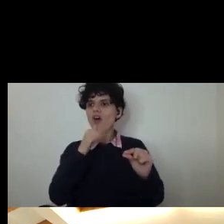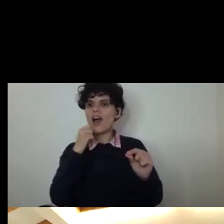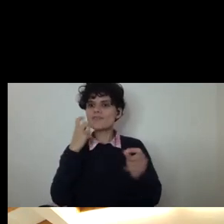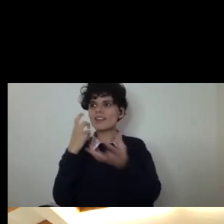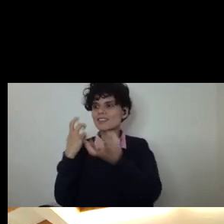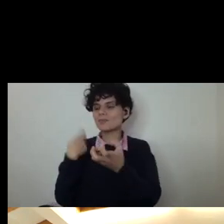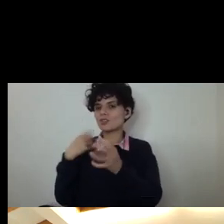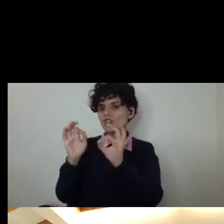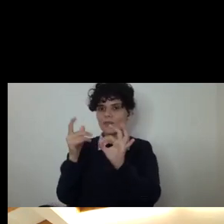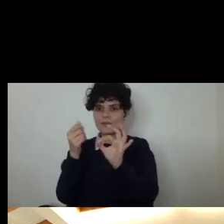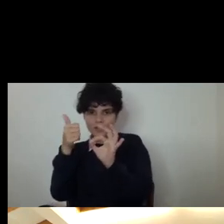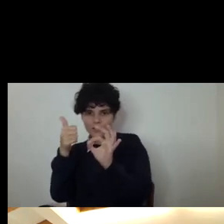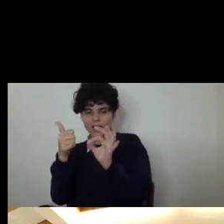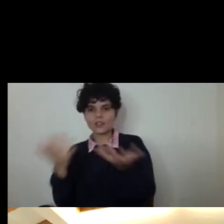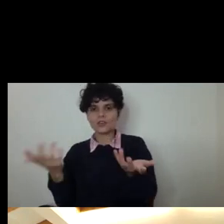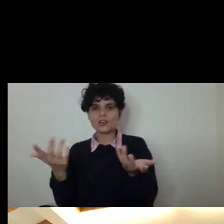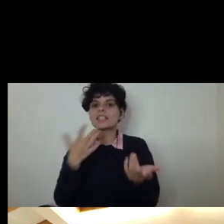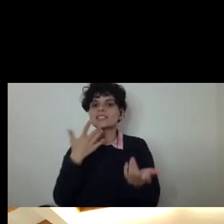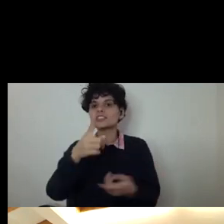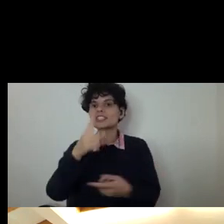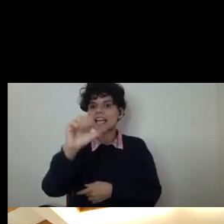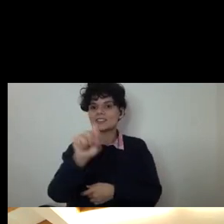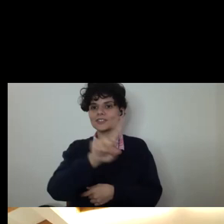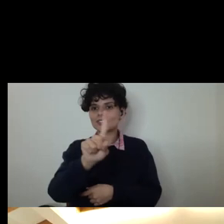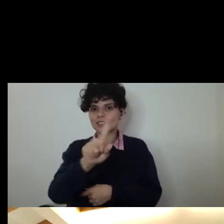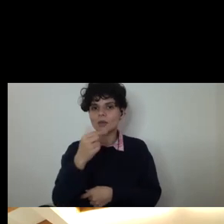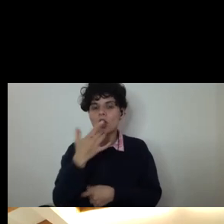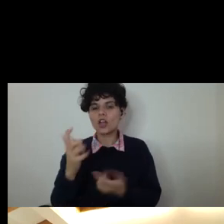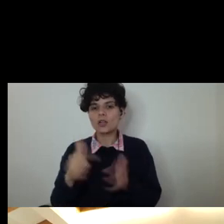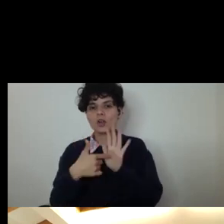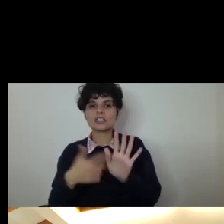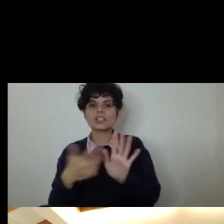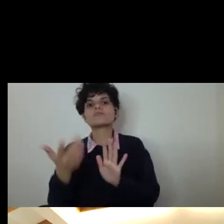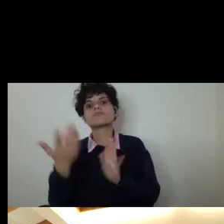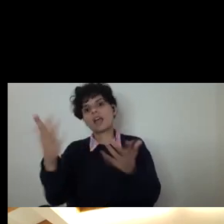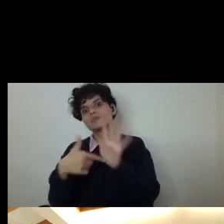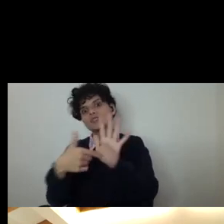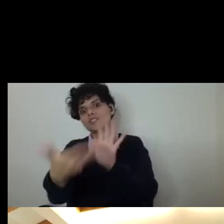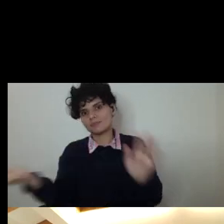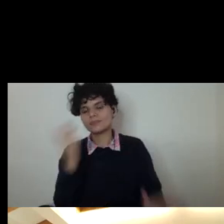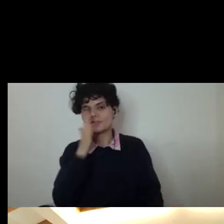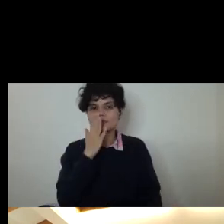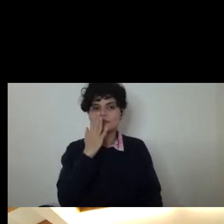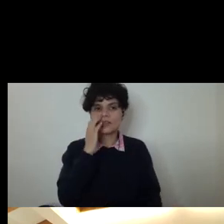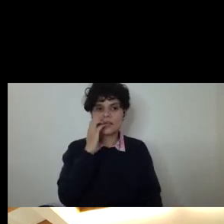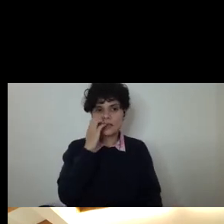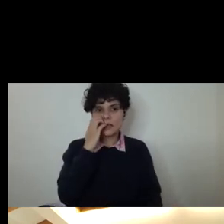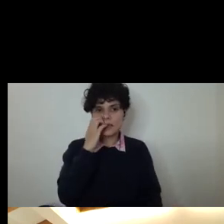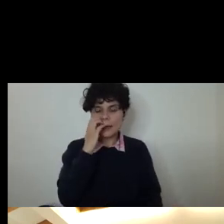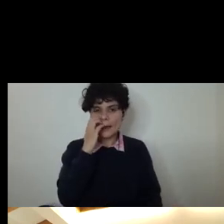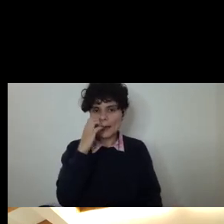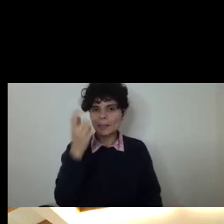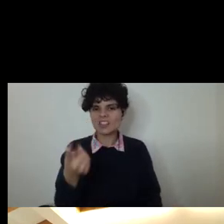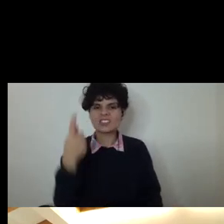hacer liberación de calcio inducida por calcio, como les mostré ya anteriormente. Entonces sabemos que las neuronas tienen receptores